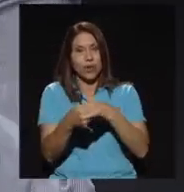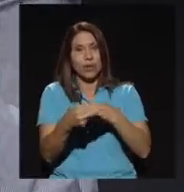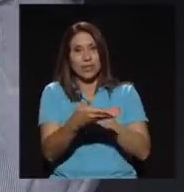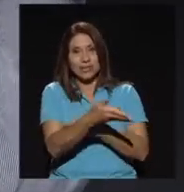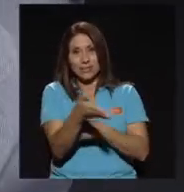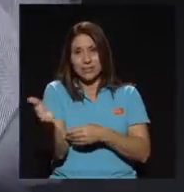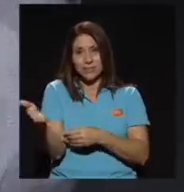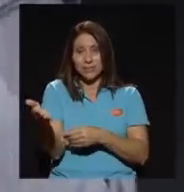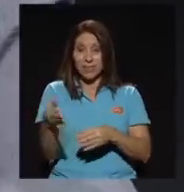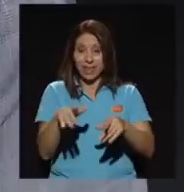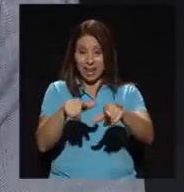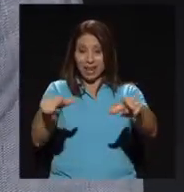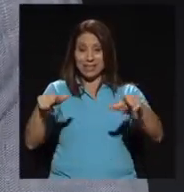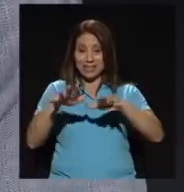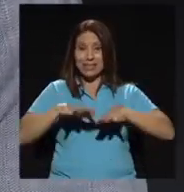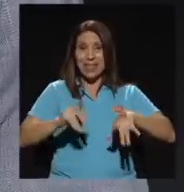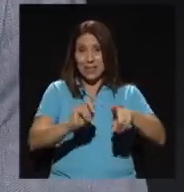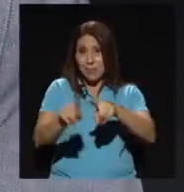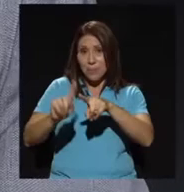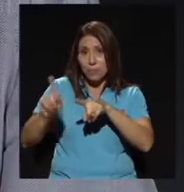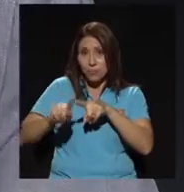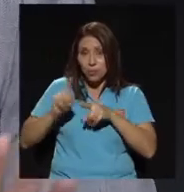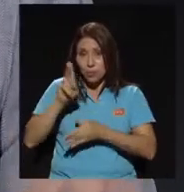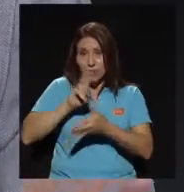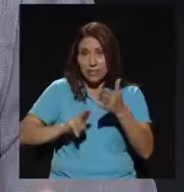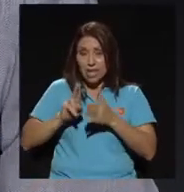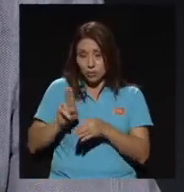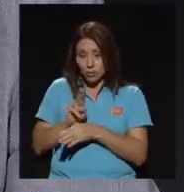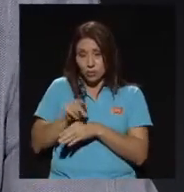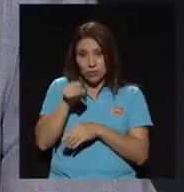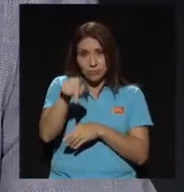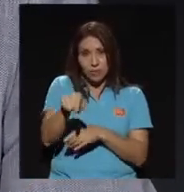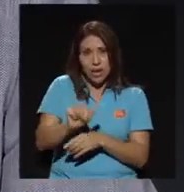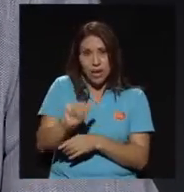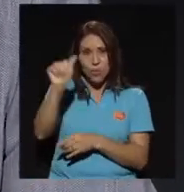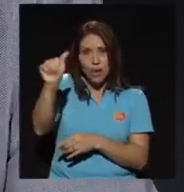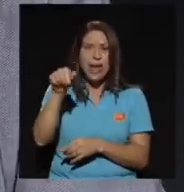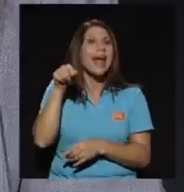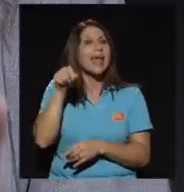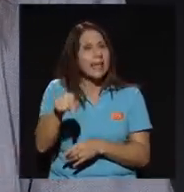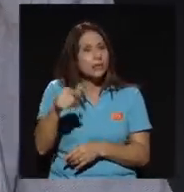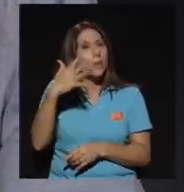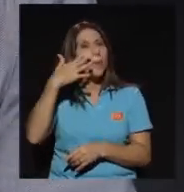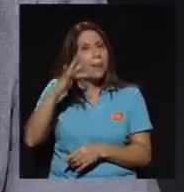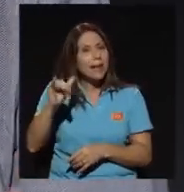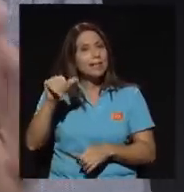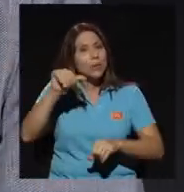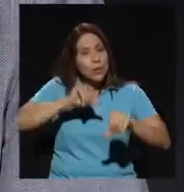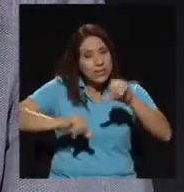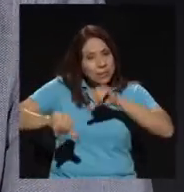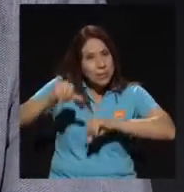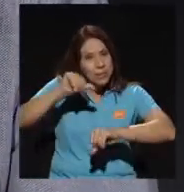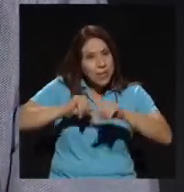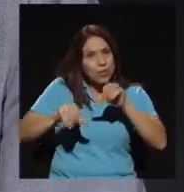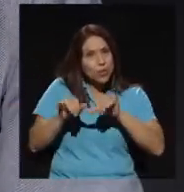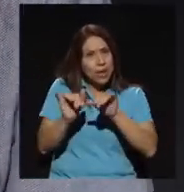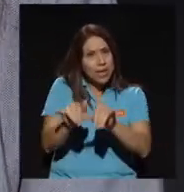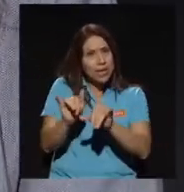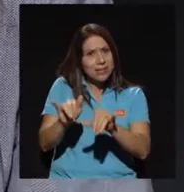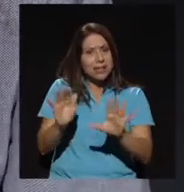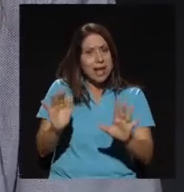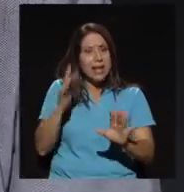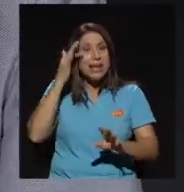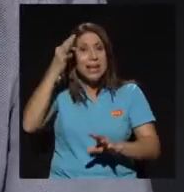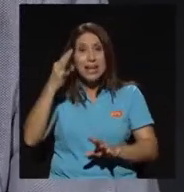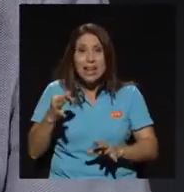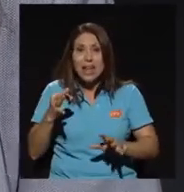sede interuniversitaria de Alajuela fue, eso me parece, un experimento que ahí está. No creo que nadie está